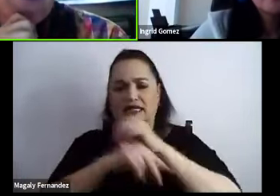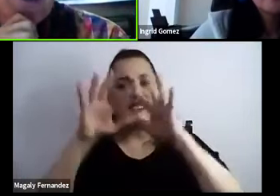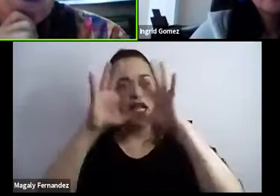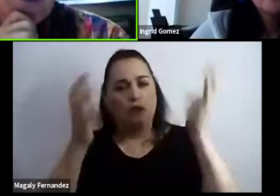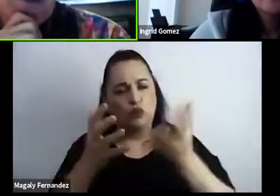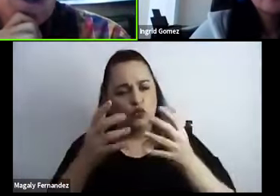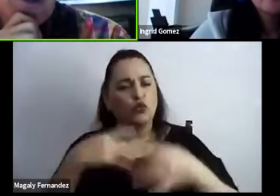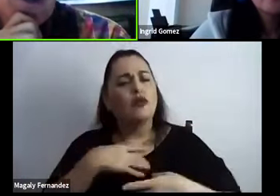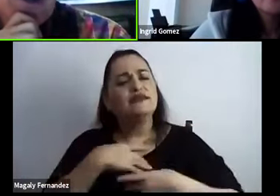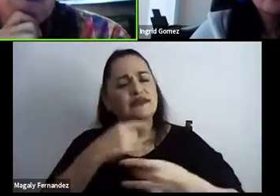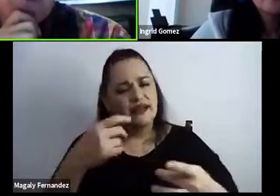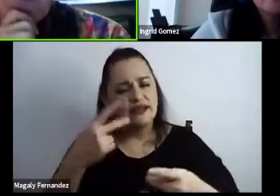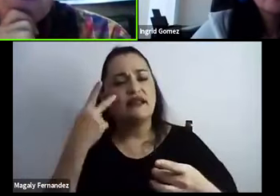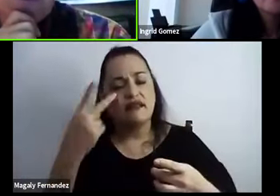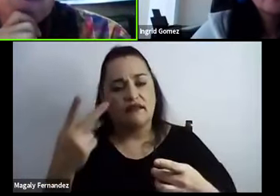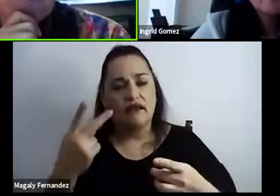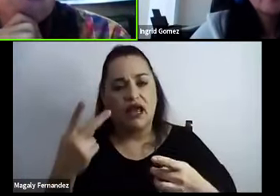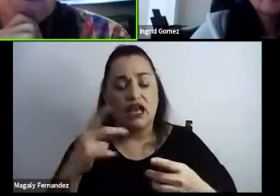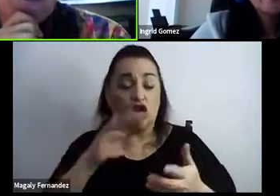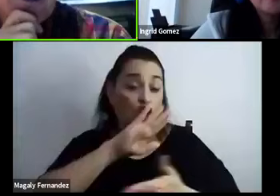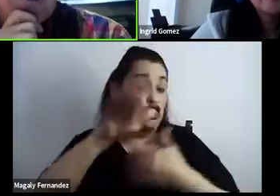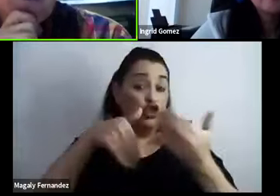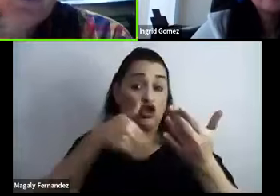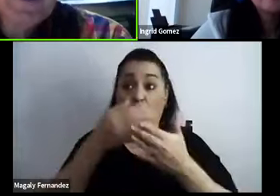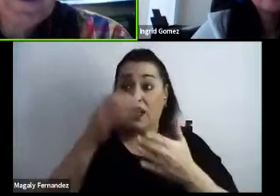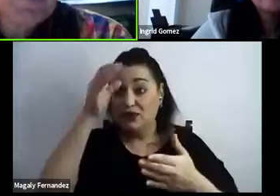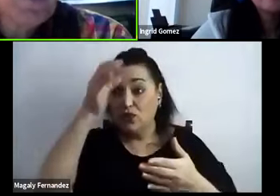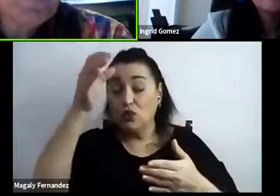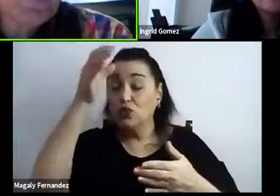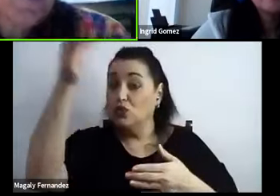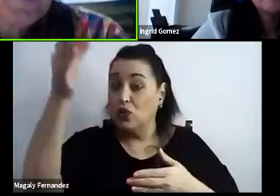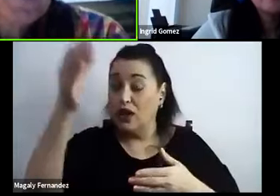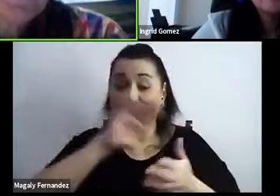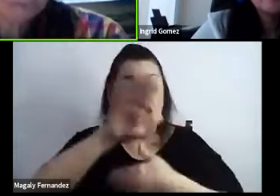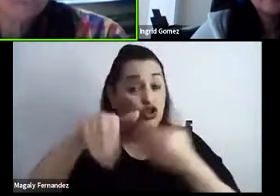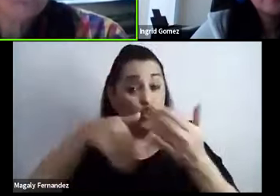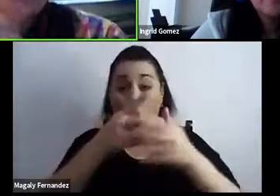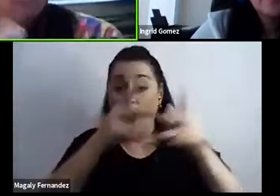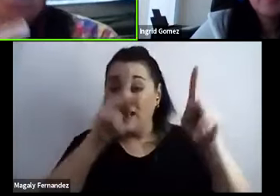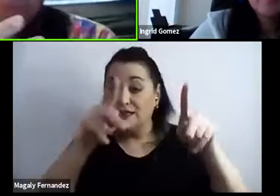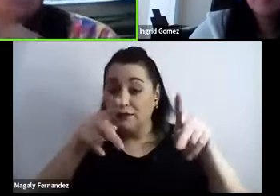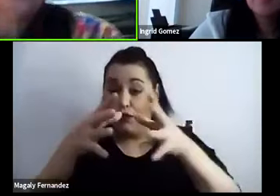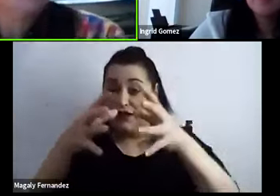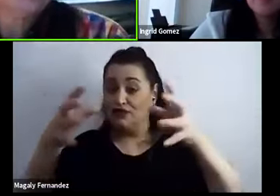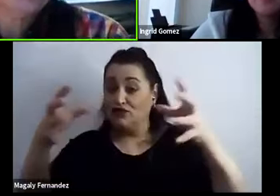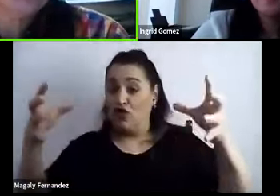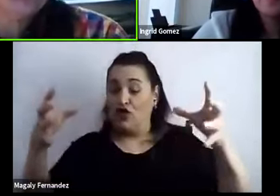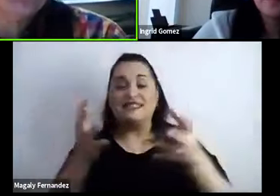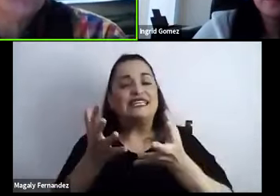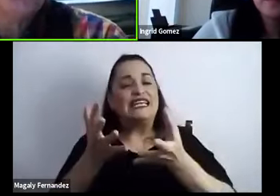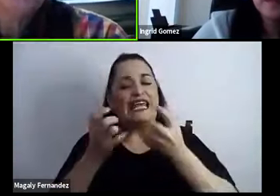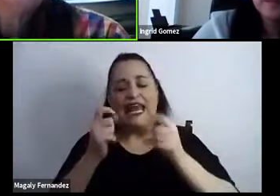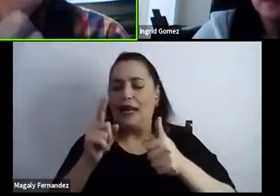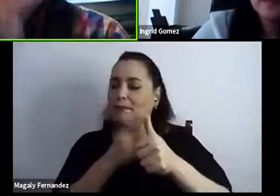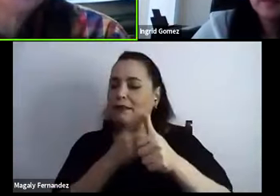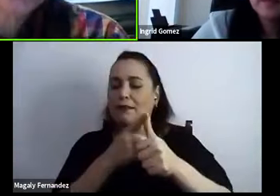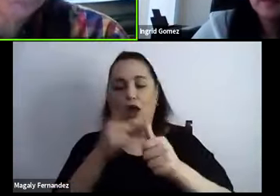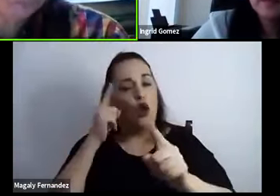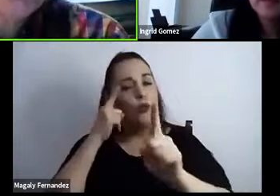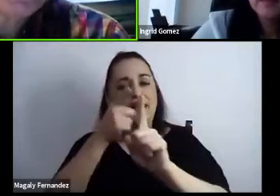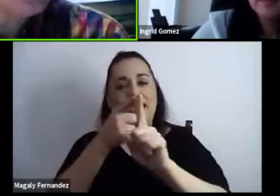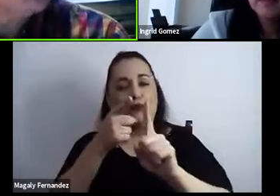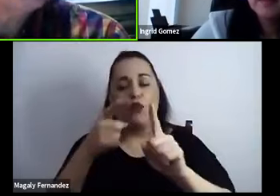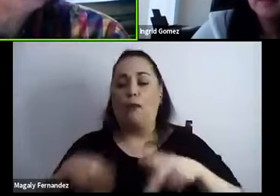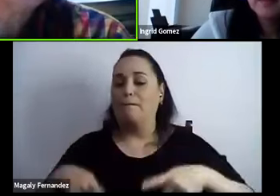interesante ver que en todas las culturas, todas las poblaciones desean casi como primer objetivo una vida